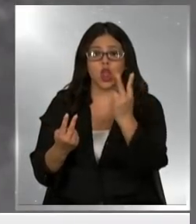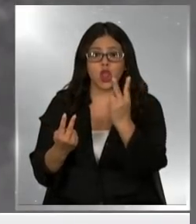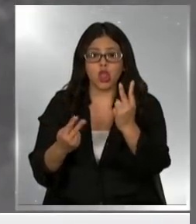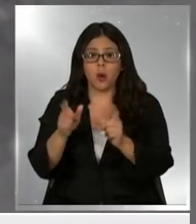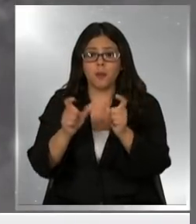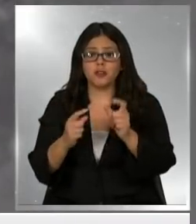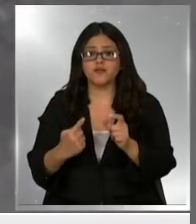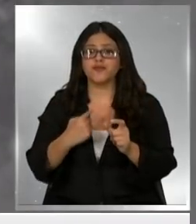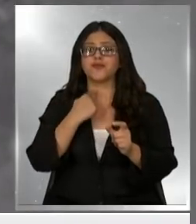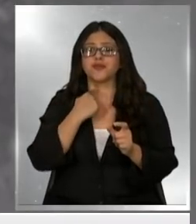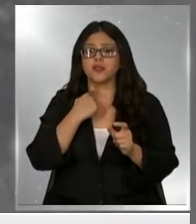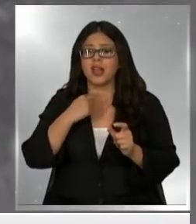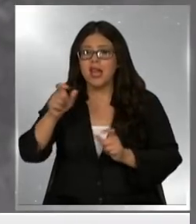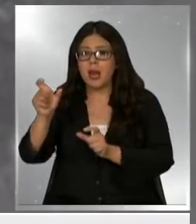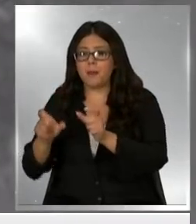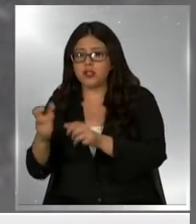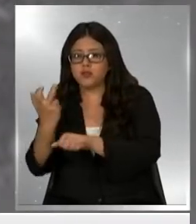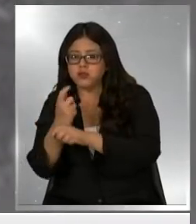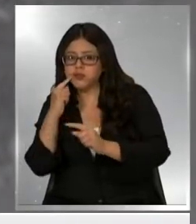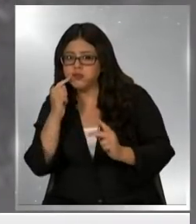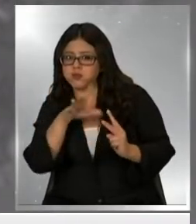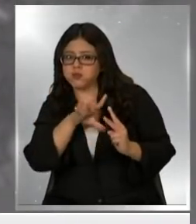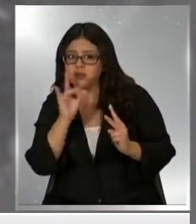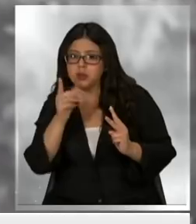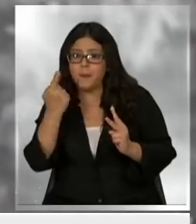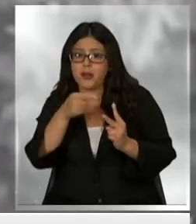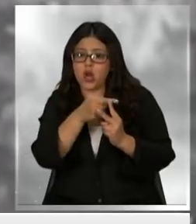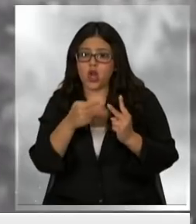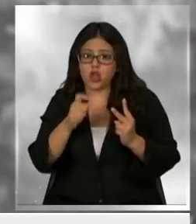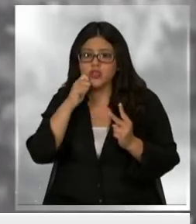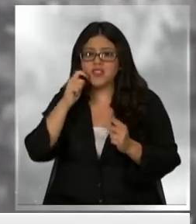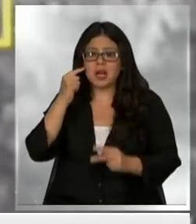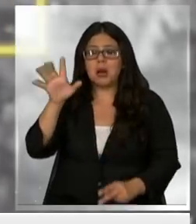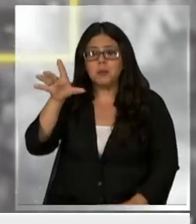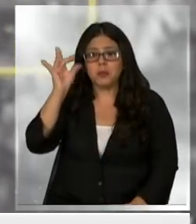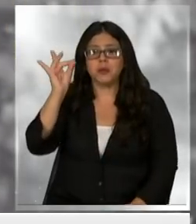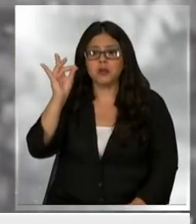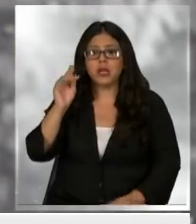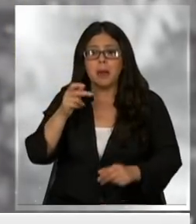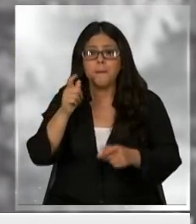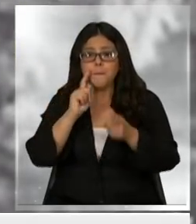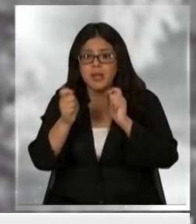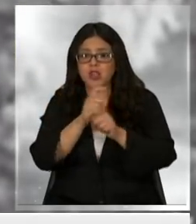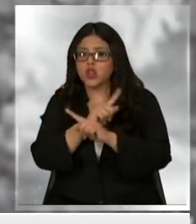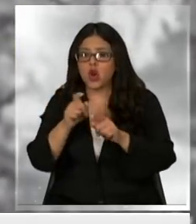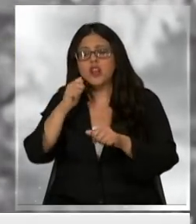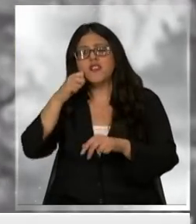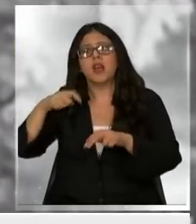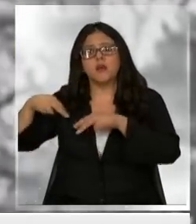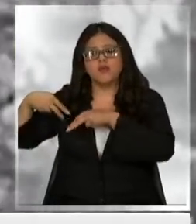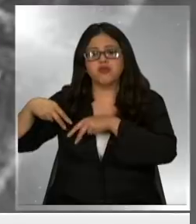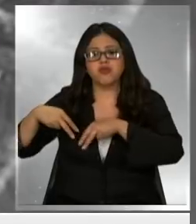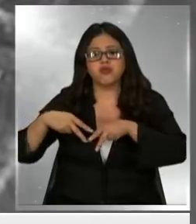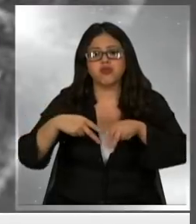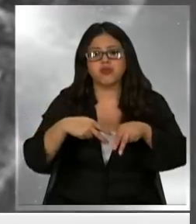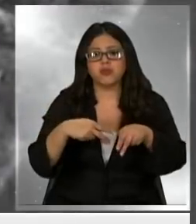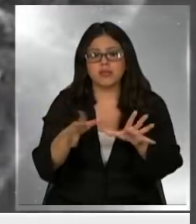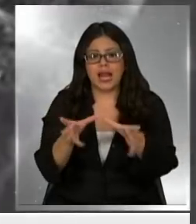víctimas que han elegido los criminales, pero Nacho y su amigo no detectan el peligro y avanzan en dirección hacia los